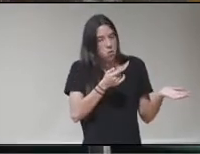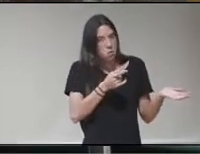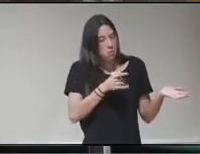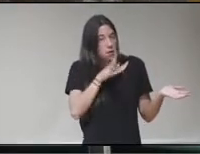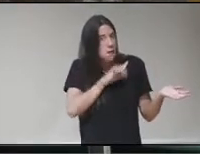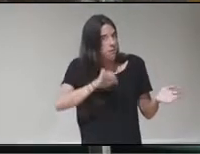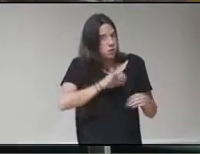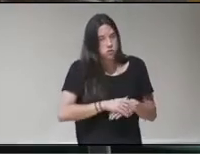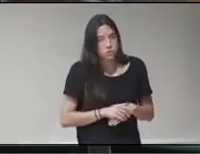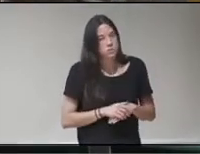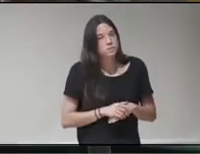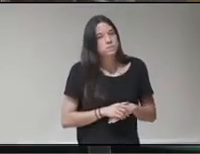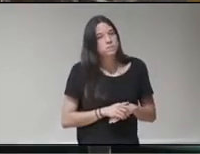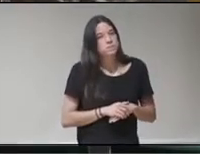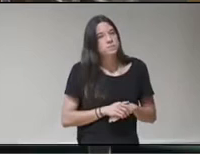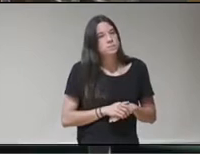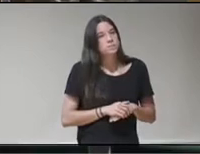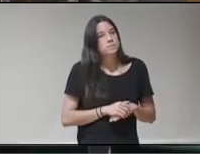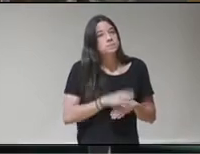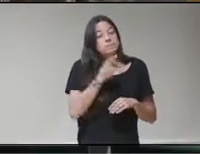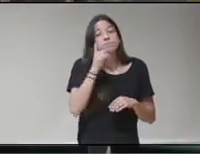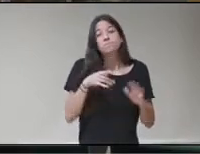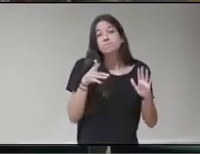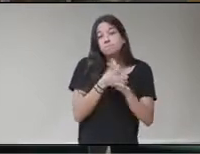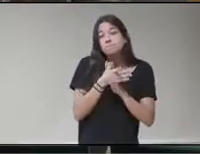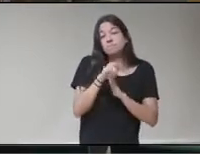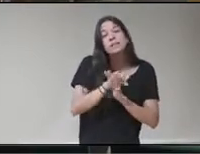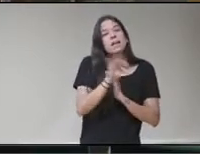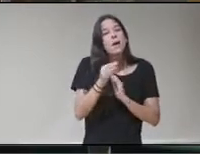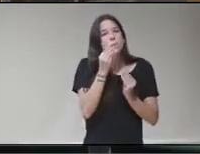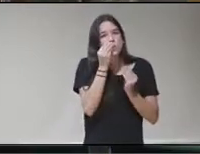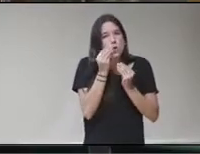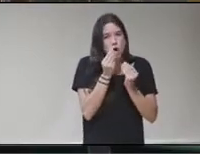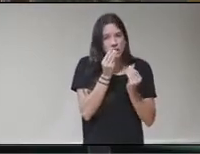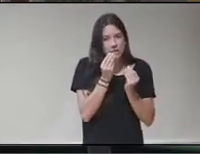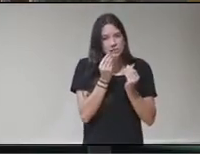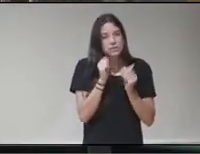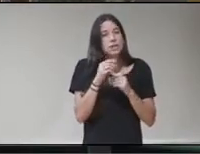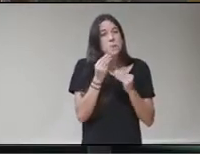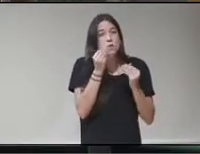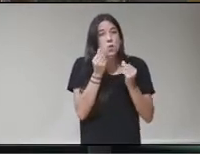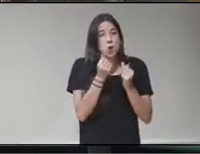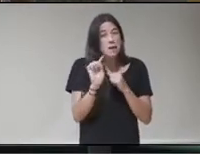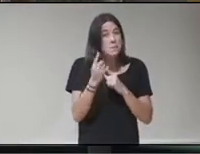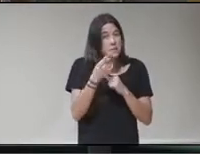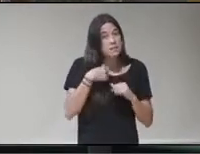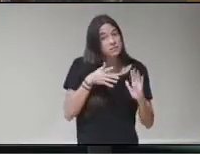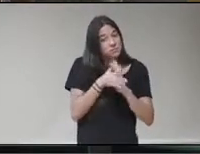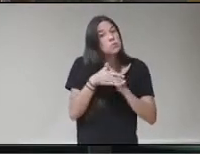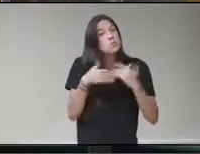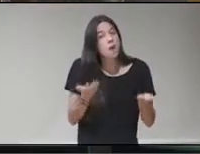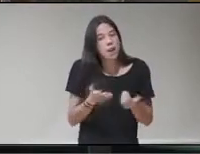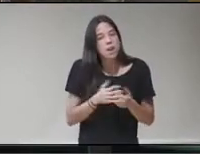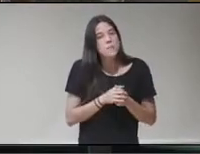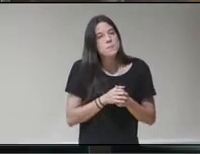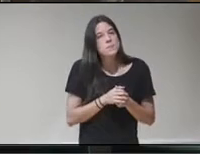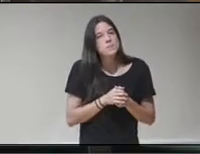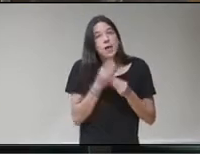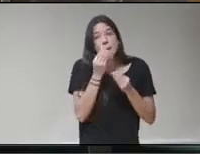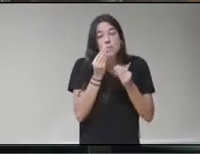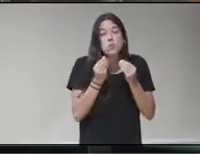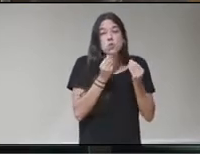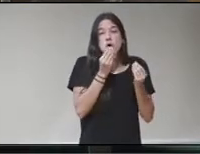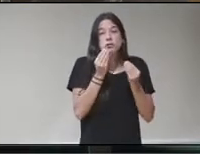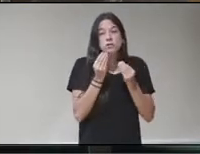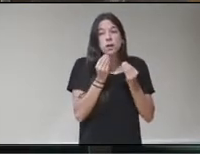maravillosa. Vamos a pasar entonces a hablar ahora de las mucosas. Y la primera mucosa a la que nos vamos a referir es la